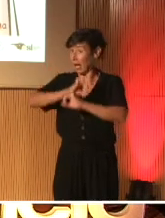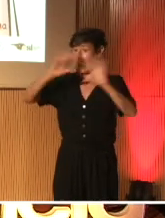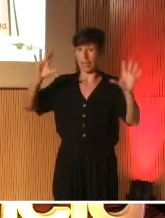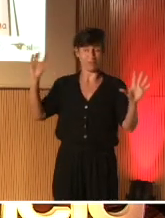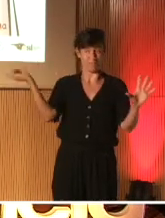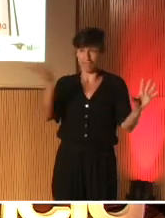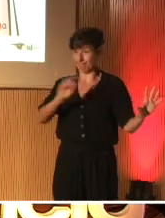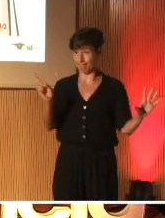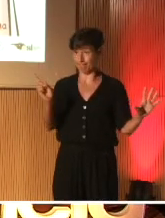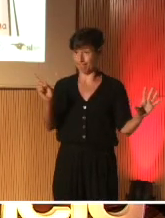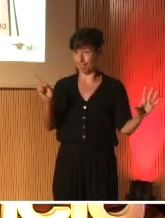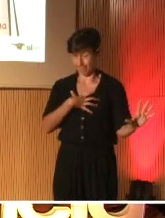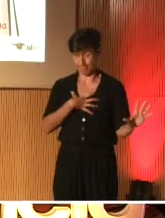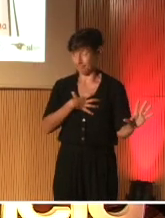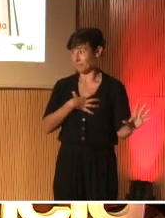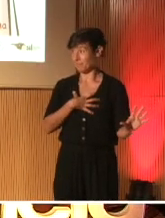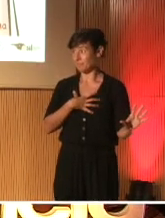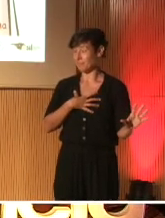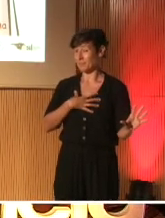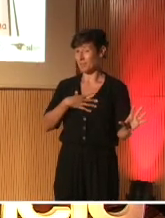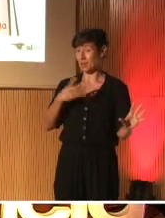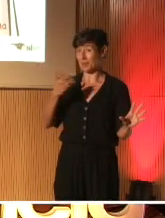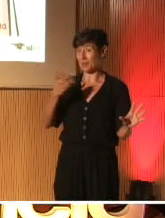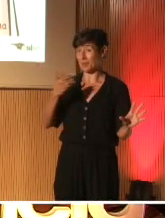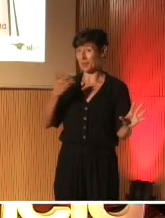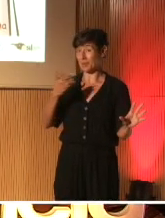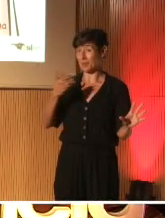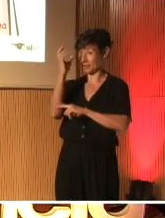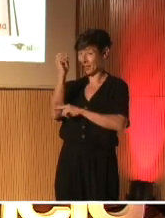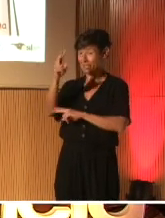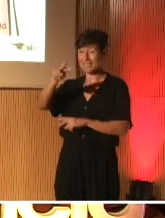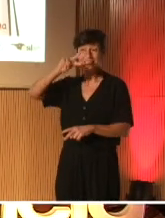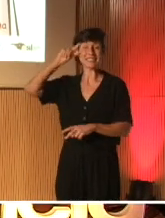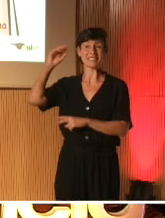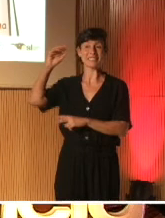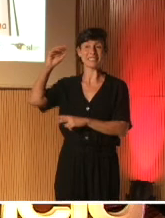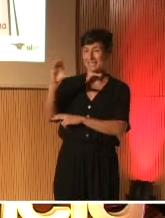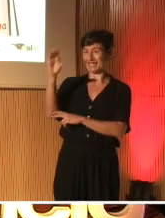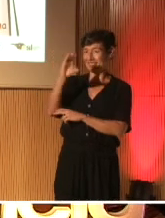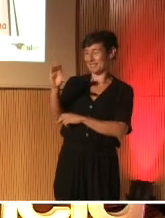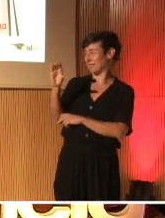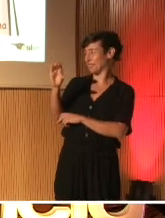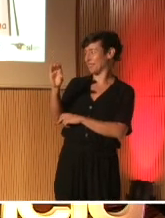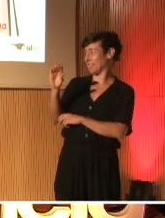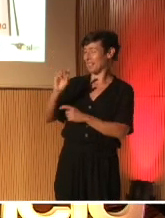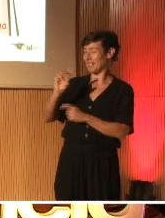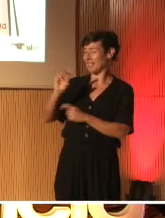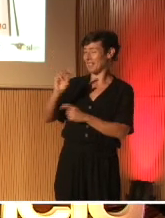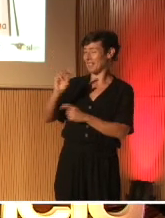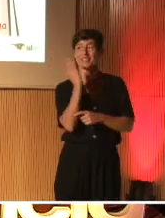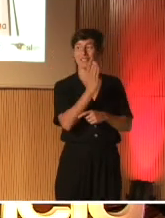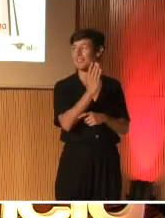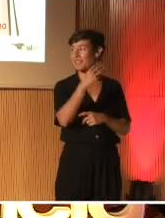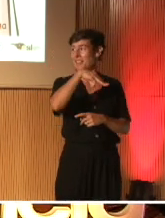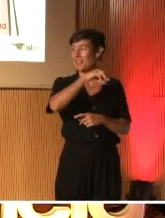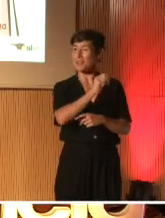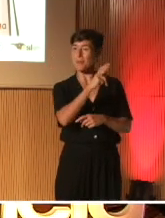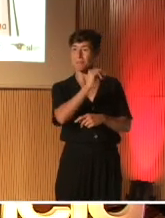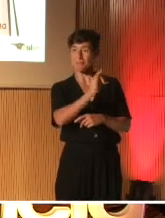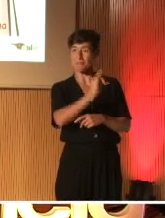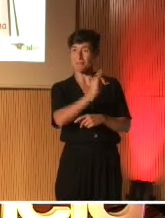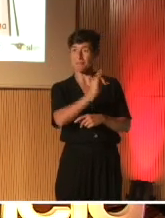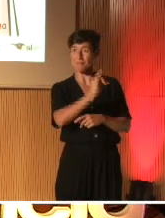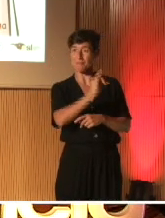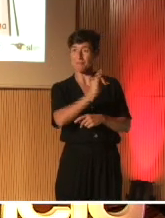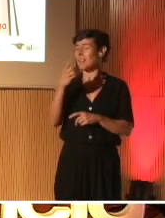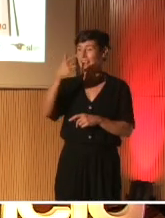nuestro siguiente ponente es así saints el alter ego de en divulgación de mario peláez que ha realizado su tesis y la